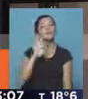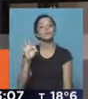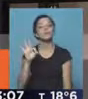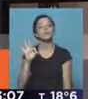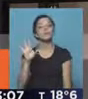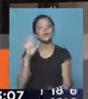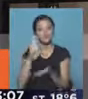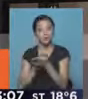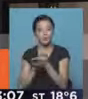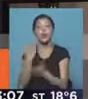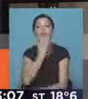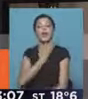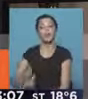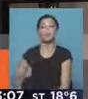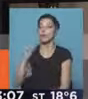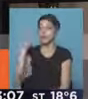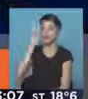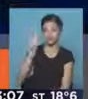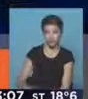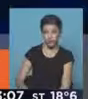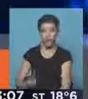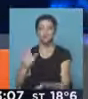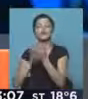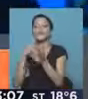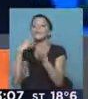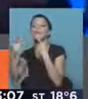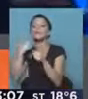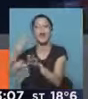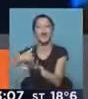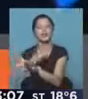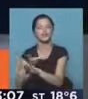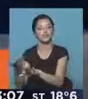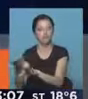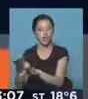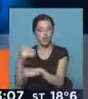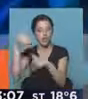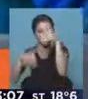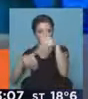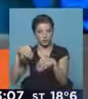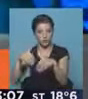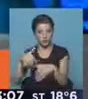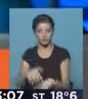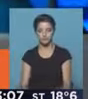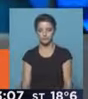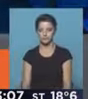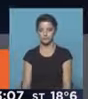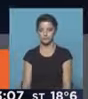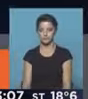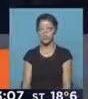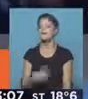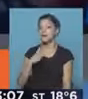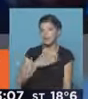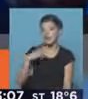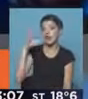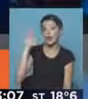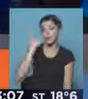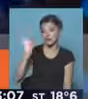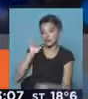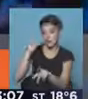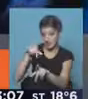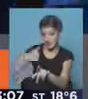del gobierno de Maduro con respecto al plebiscito? Yo creo que la opinión popular siempre es importante, por eso nos